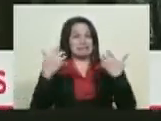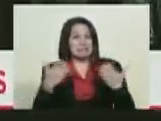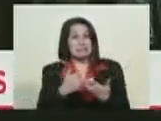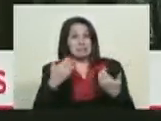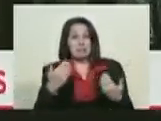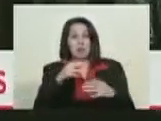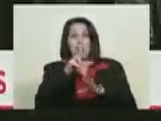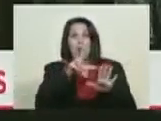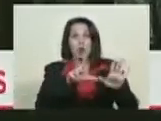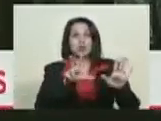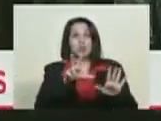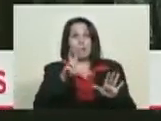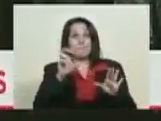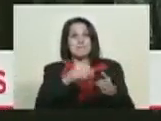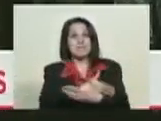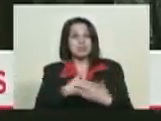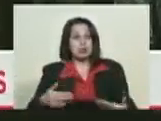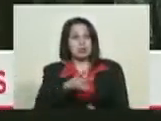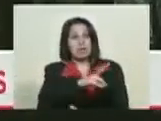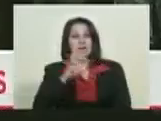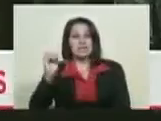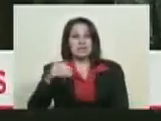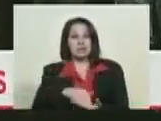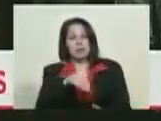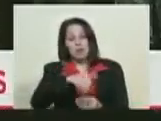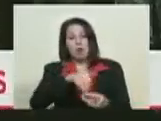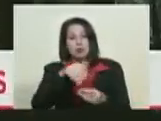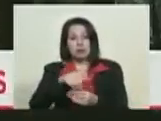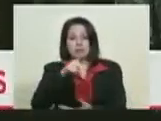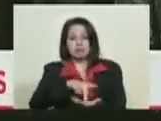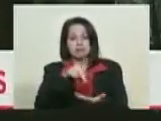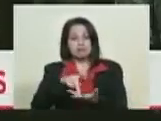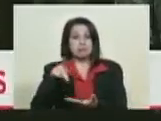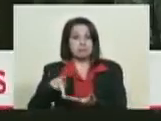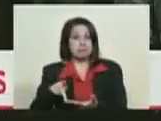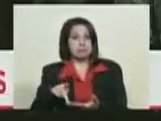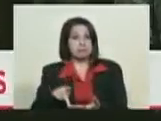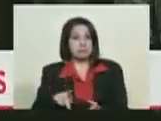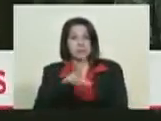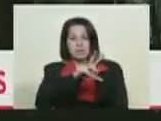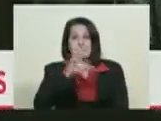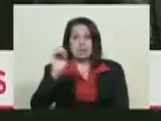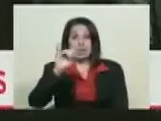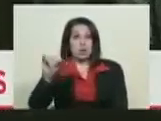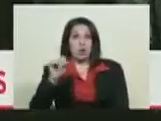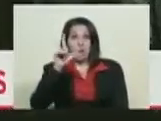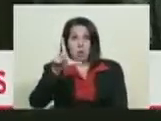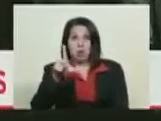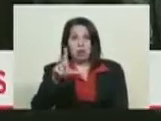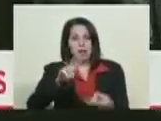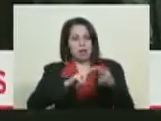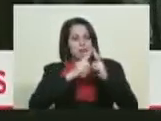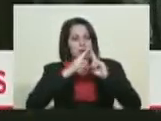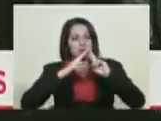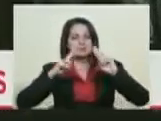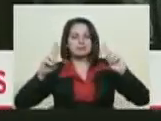8.300.000 votantes en la Asamblea Nacional Constituyente. 30 de julio llegó la paz.